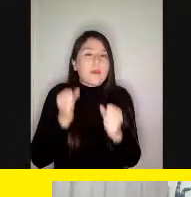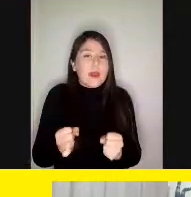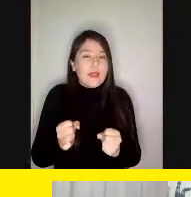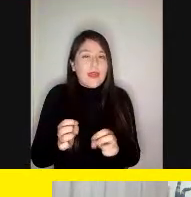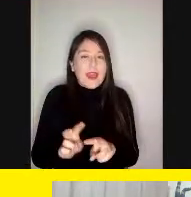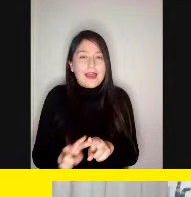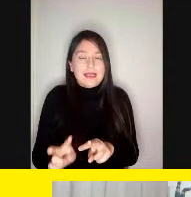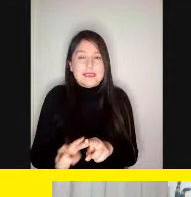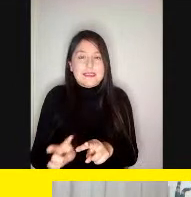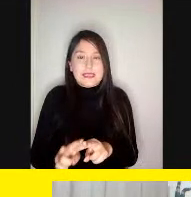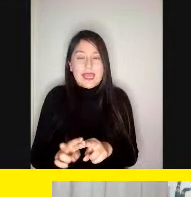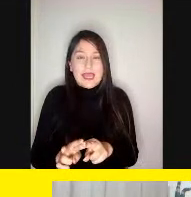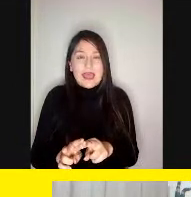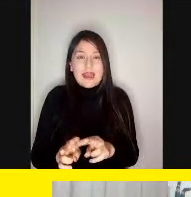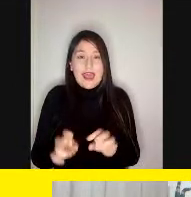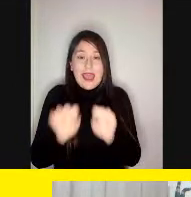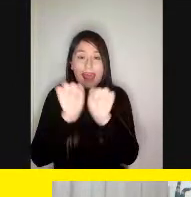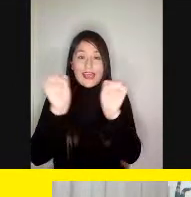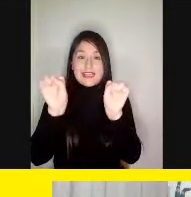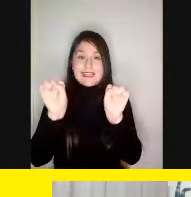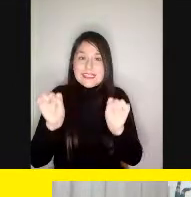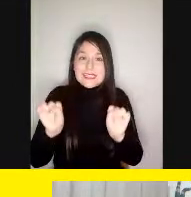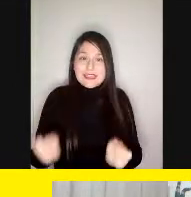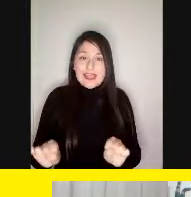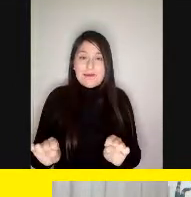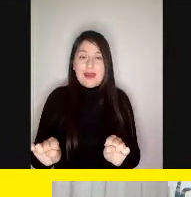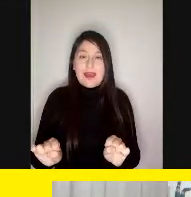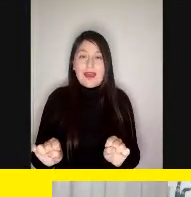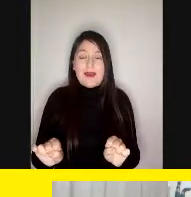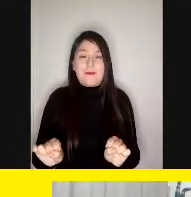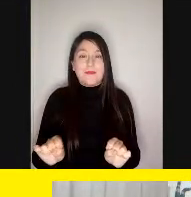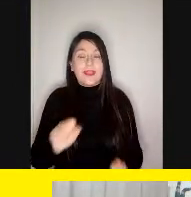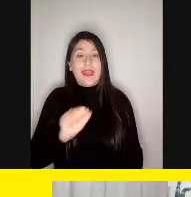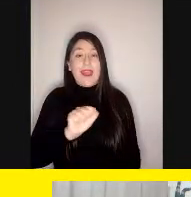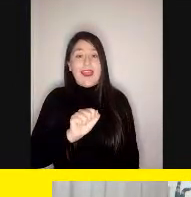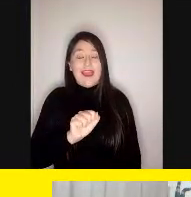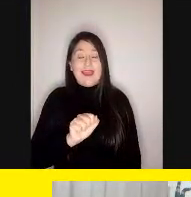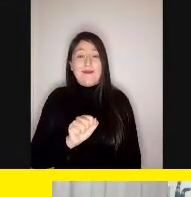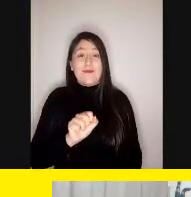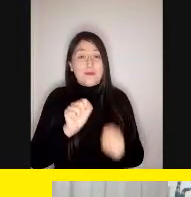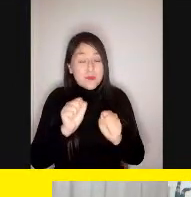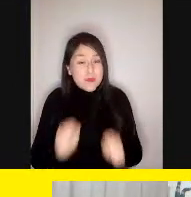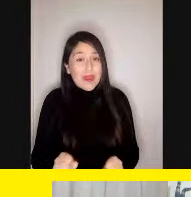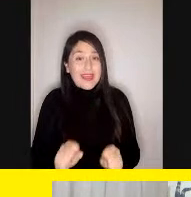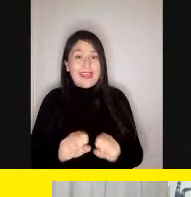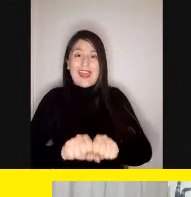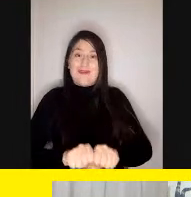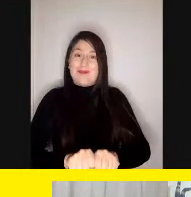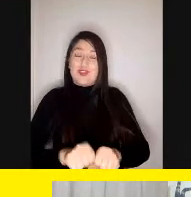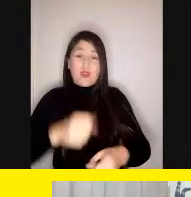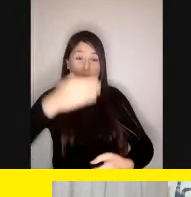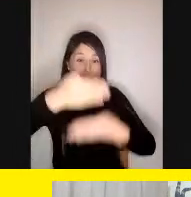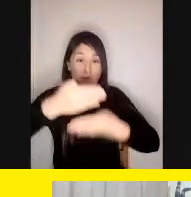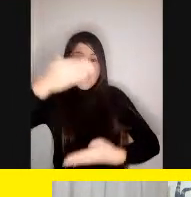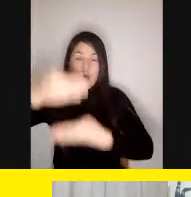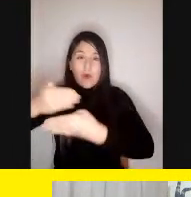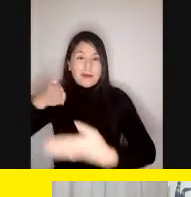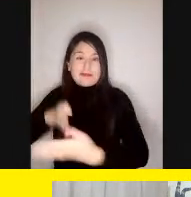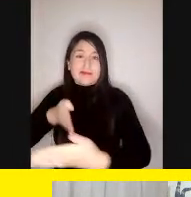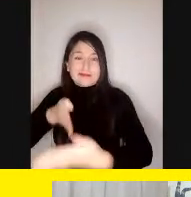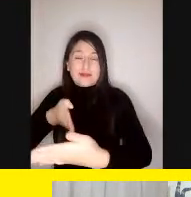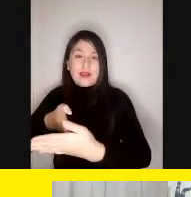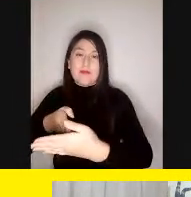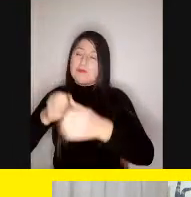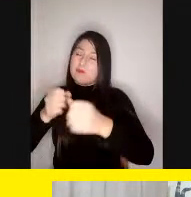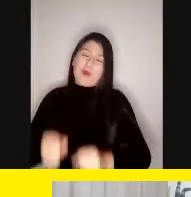al sistema, Alejandra? Puede derrumbar todos los muros, porque este